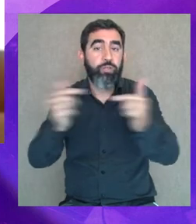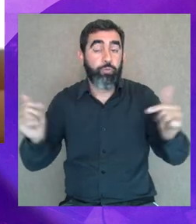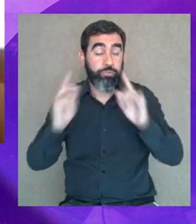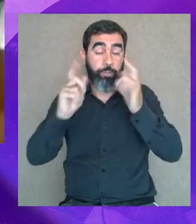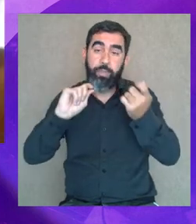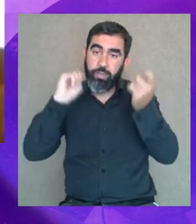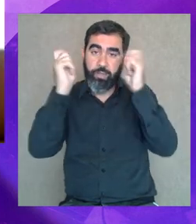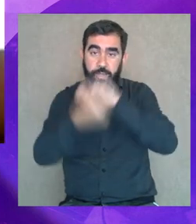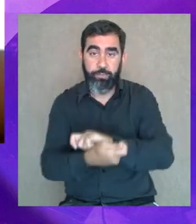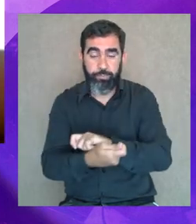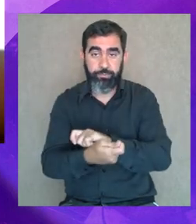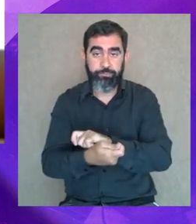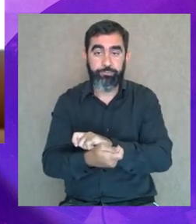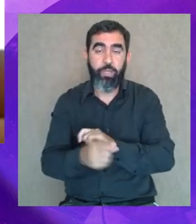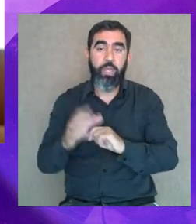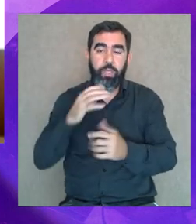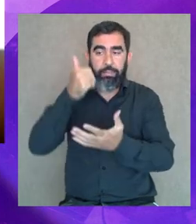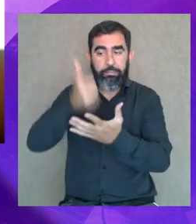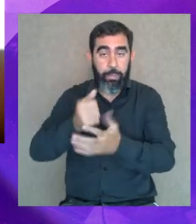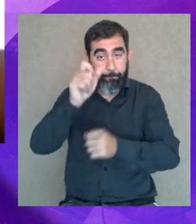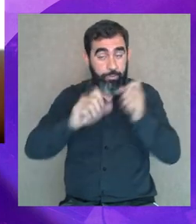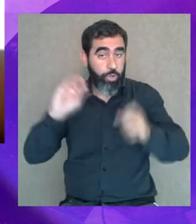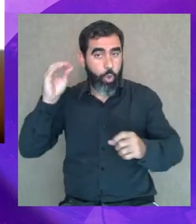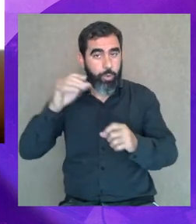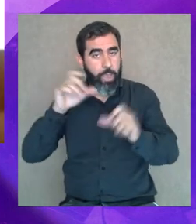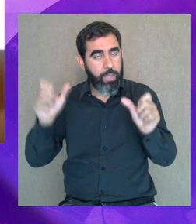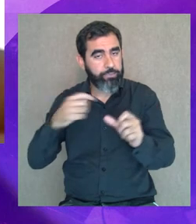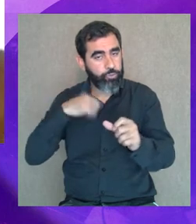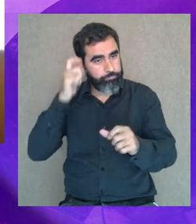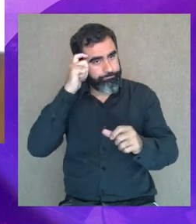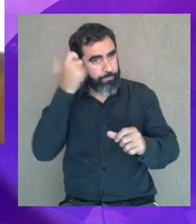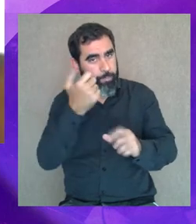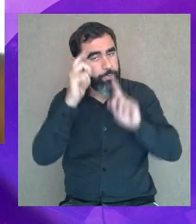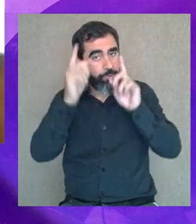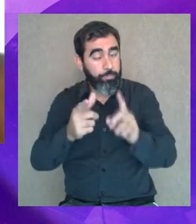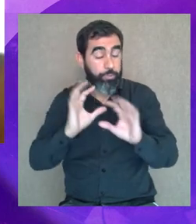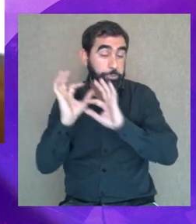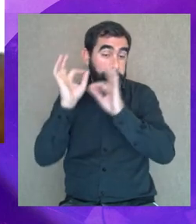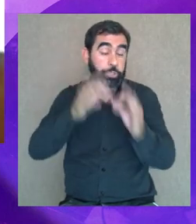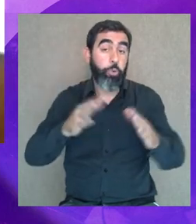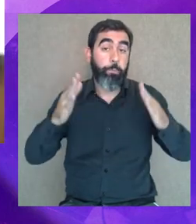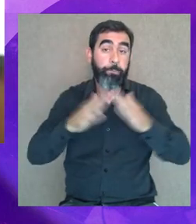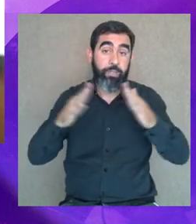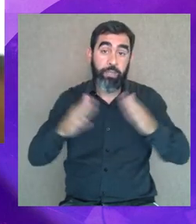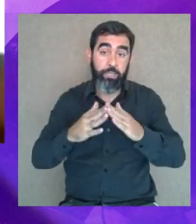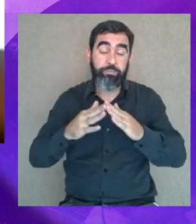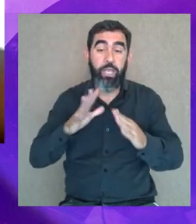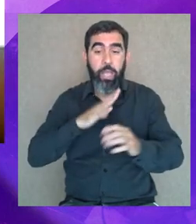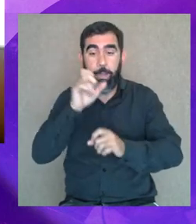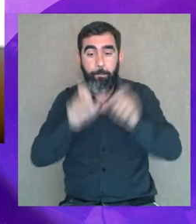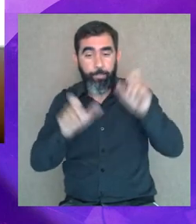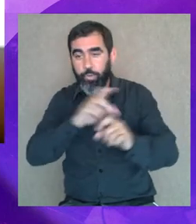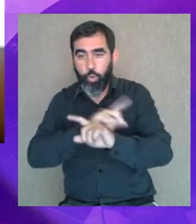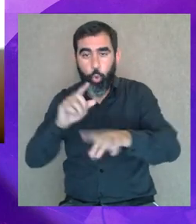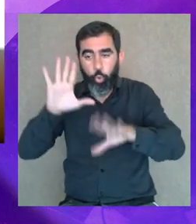y ita y estar con gente joven realmente que te hace un cambio cuando vuelves a tu casa y no te encuentras con gente